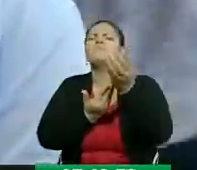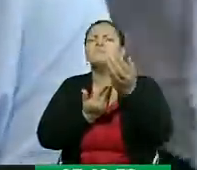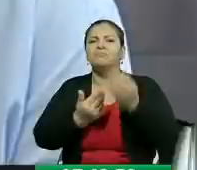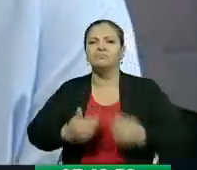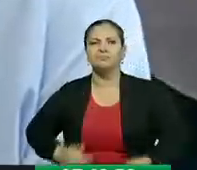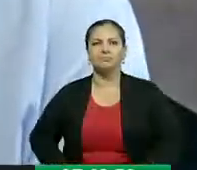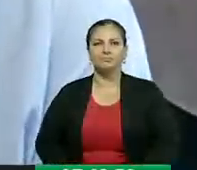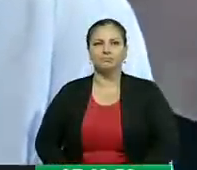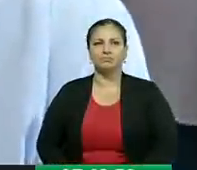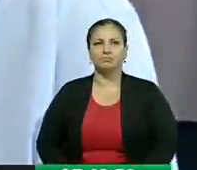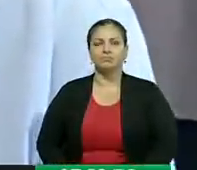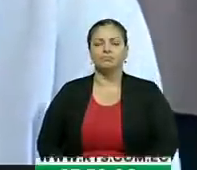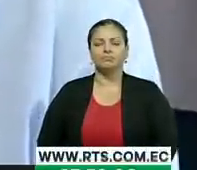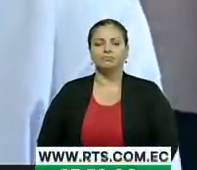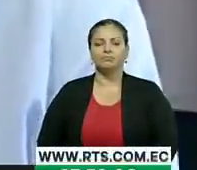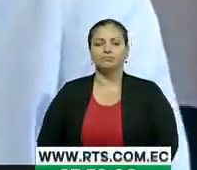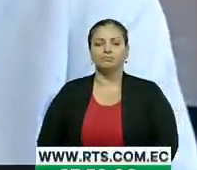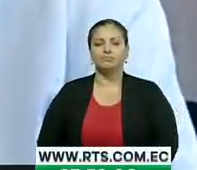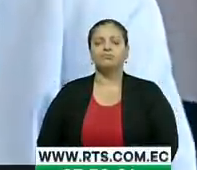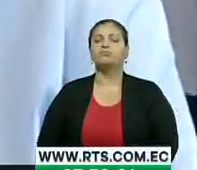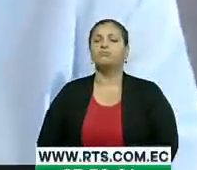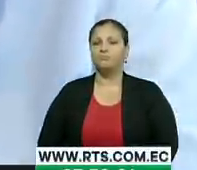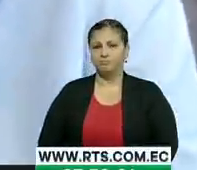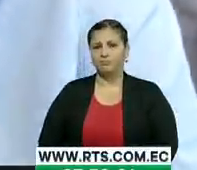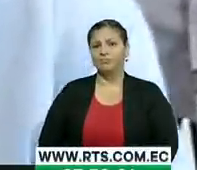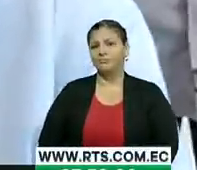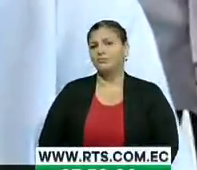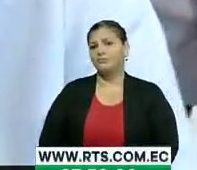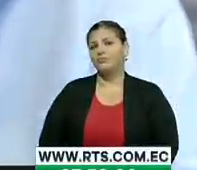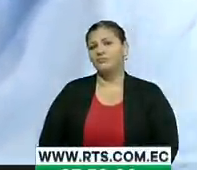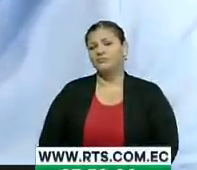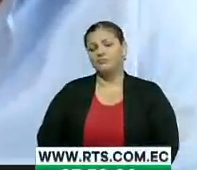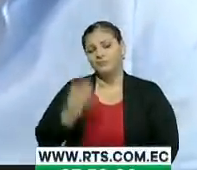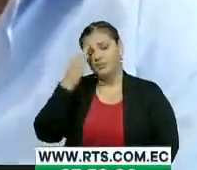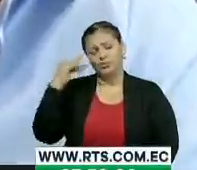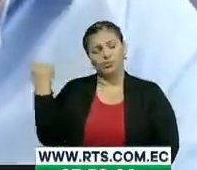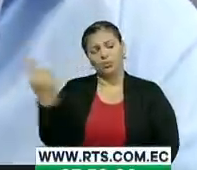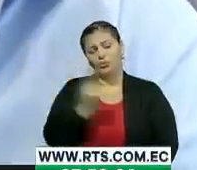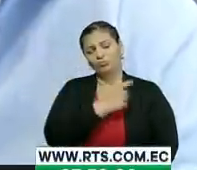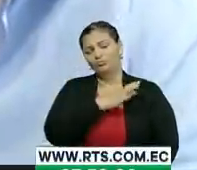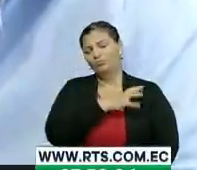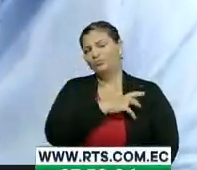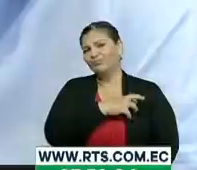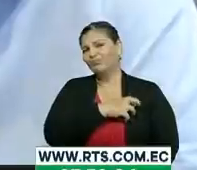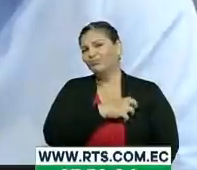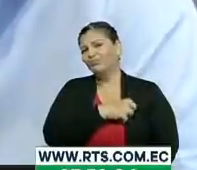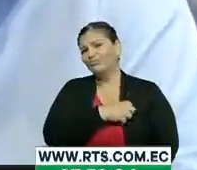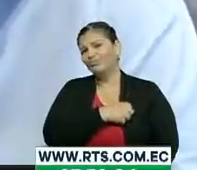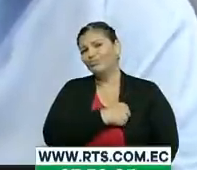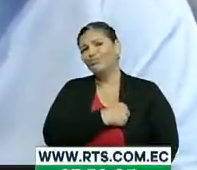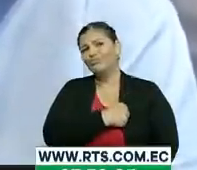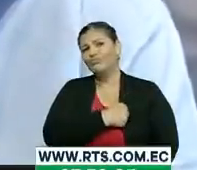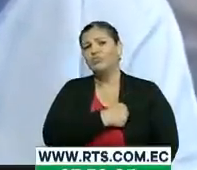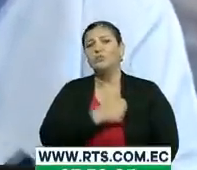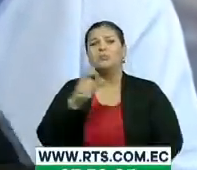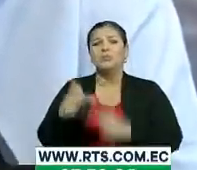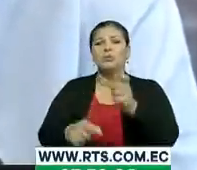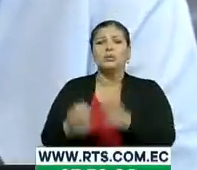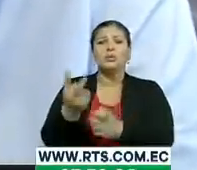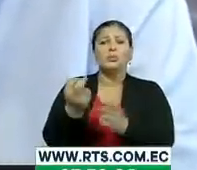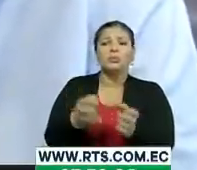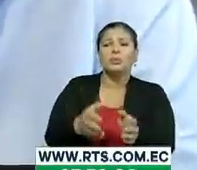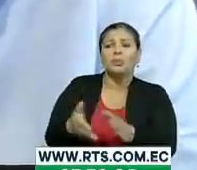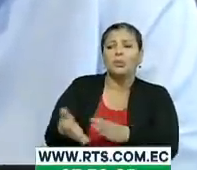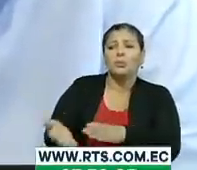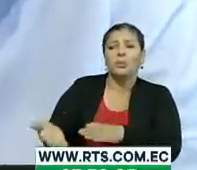El dolor que embarga a todo el Ecuador, no solamente a los hinchas del Barcelona, no solamente al gobierno, sino a todo el país.